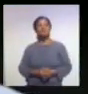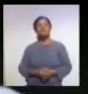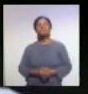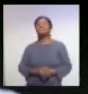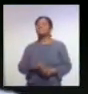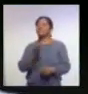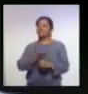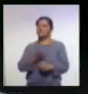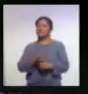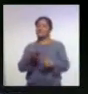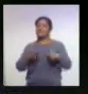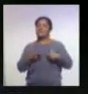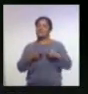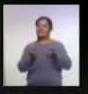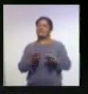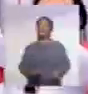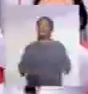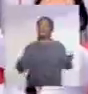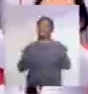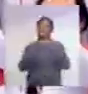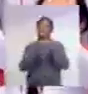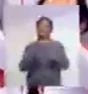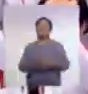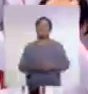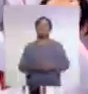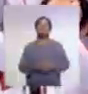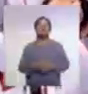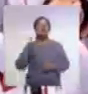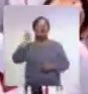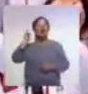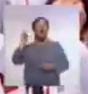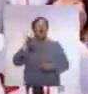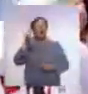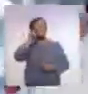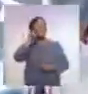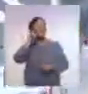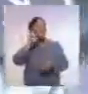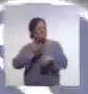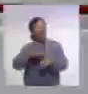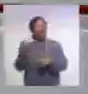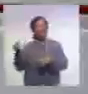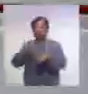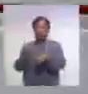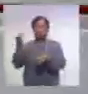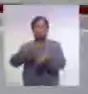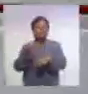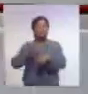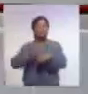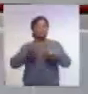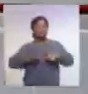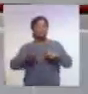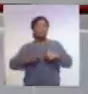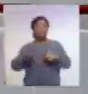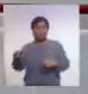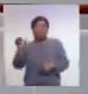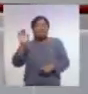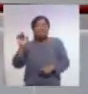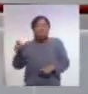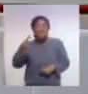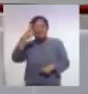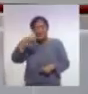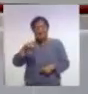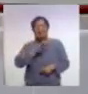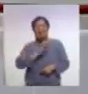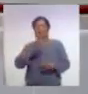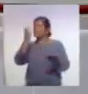Carlita, pues una presea muy importante, en donde, bueno, pues esperemos que el día de mañana se siga sumando mucho más para que México, según los pronósticos, pueda romper esta